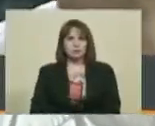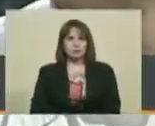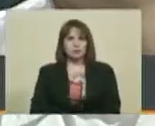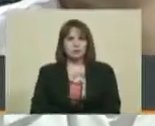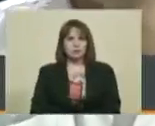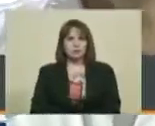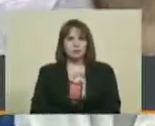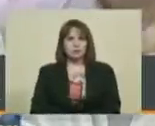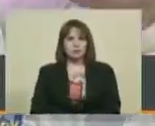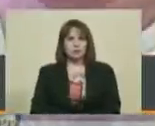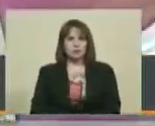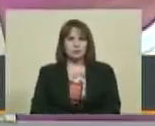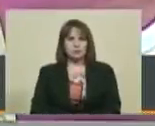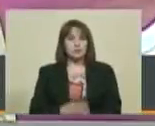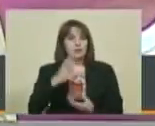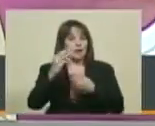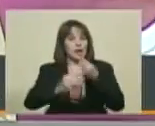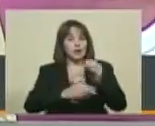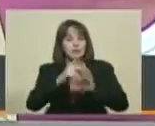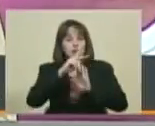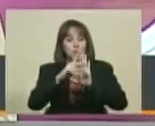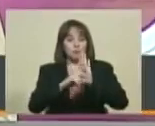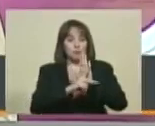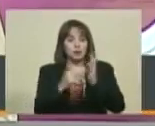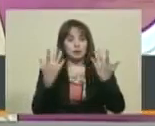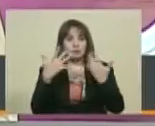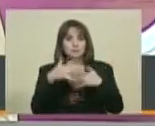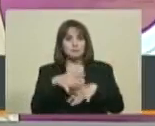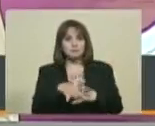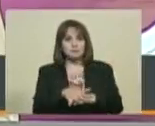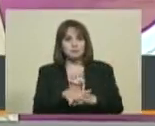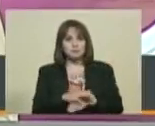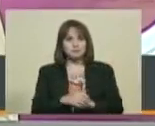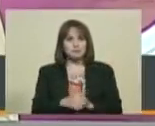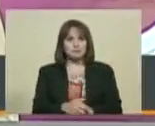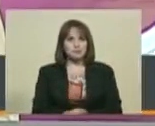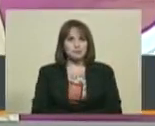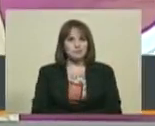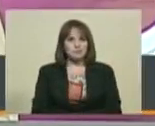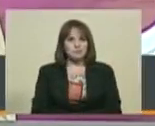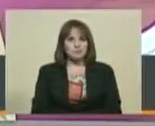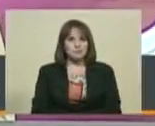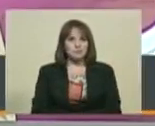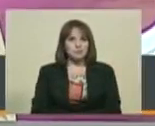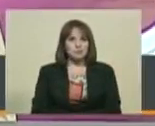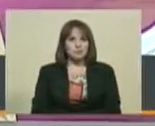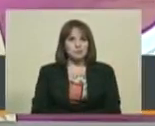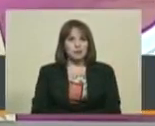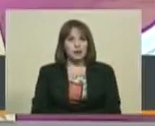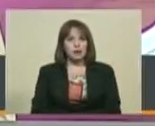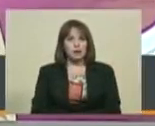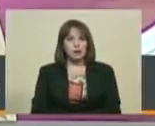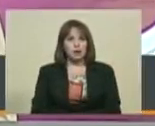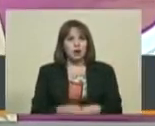hay que hacer un plan muy integrado y con mucha capacidad